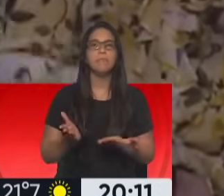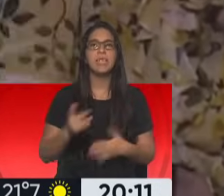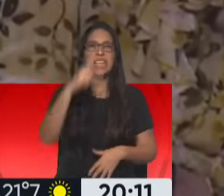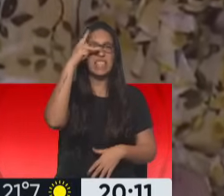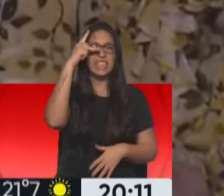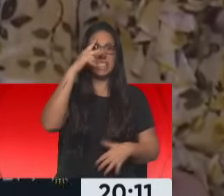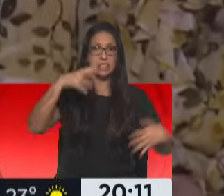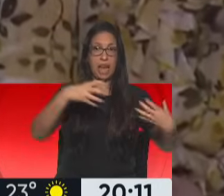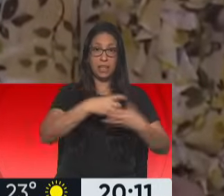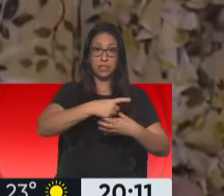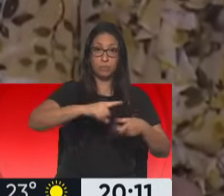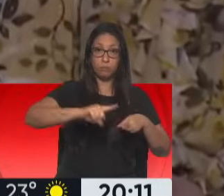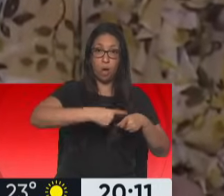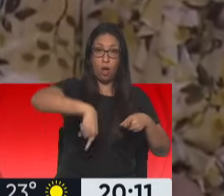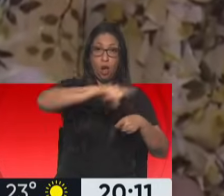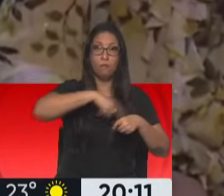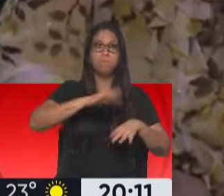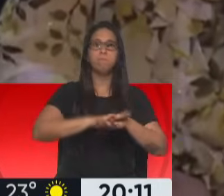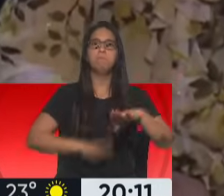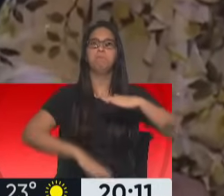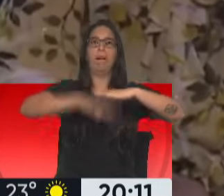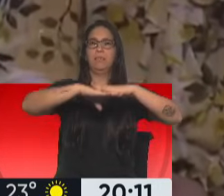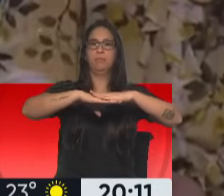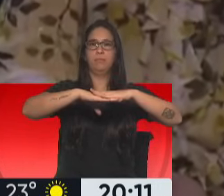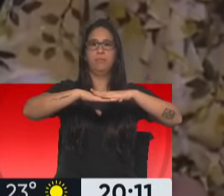kirchnerismo. Y nosotros,